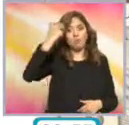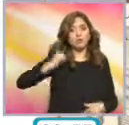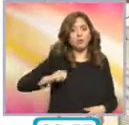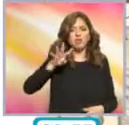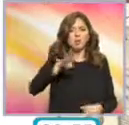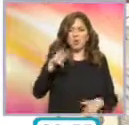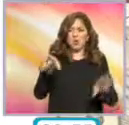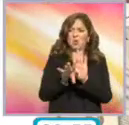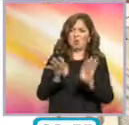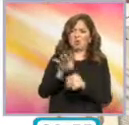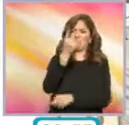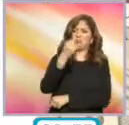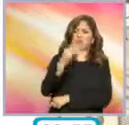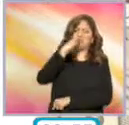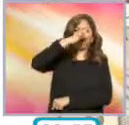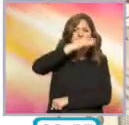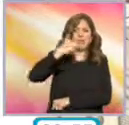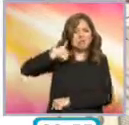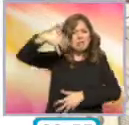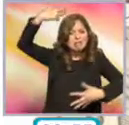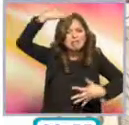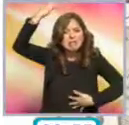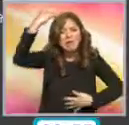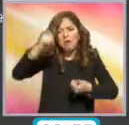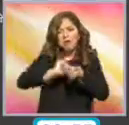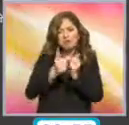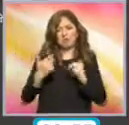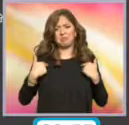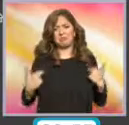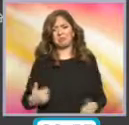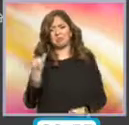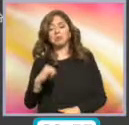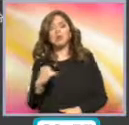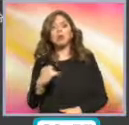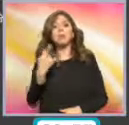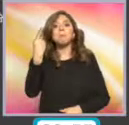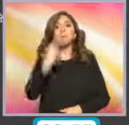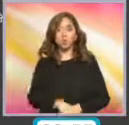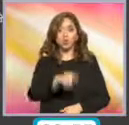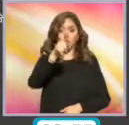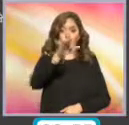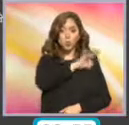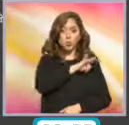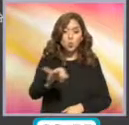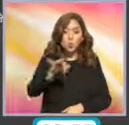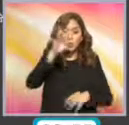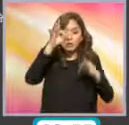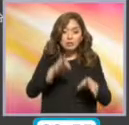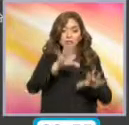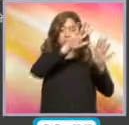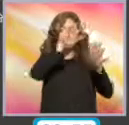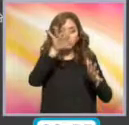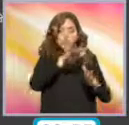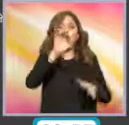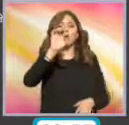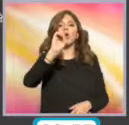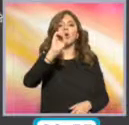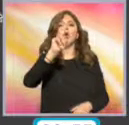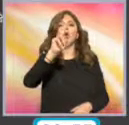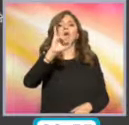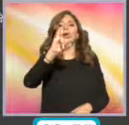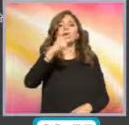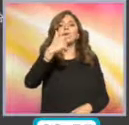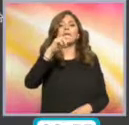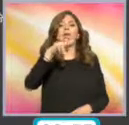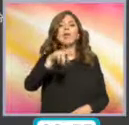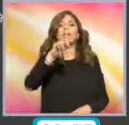esto. Entonces, está fabuloso. O sea, si tienen un momento, échense un clavado. Aquí está el origen de las especies, los pueden descargar en